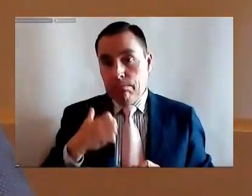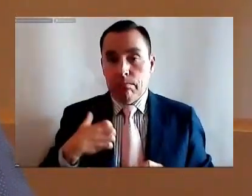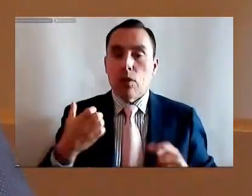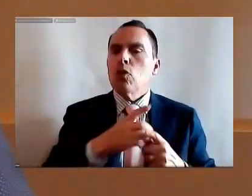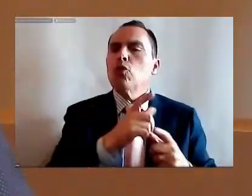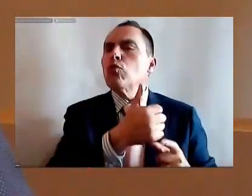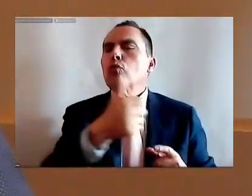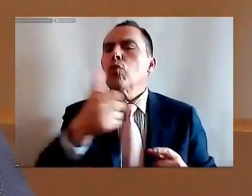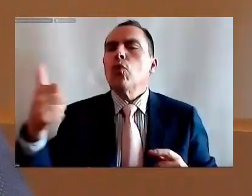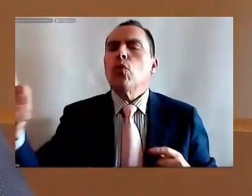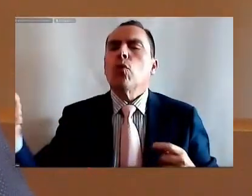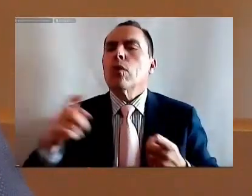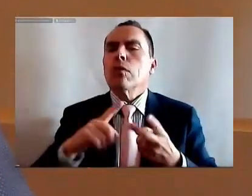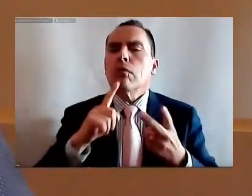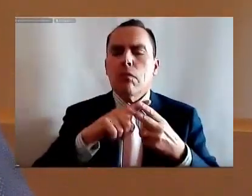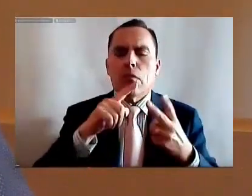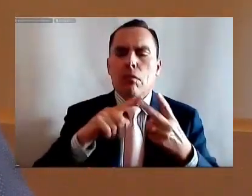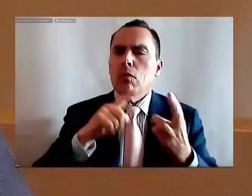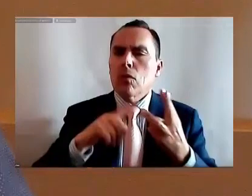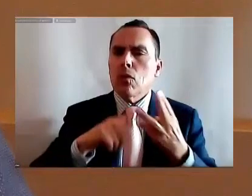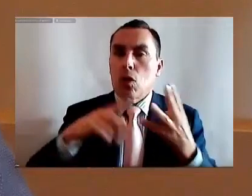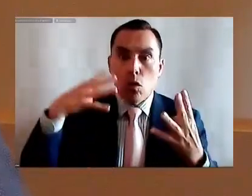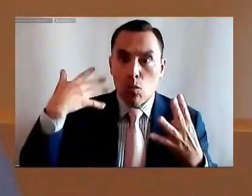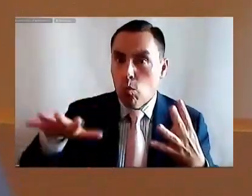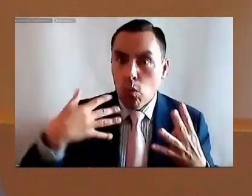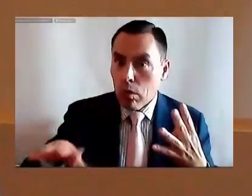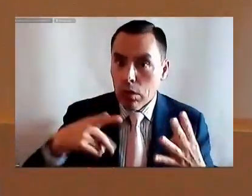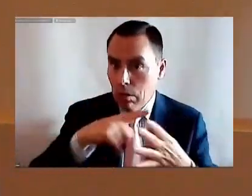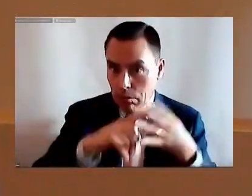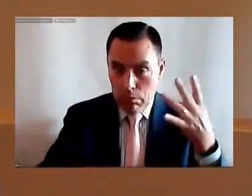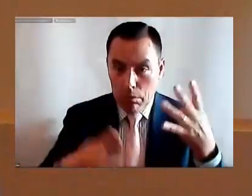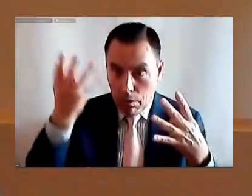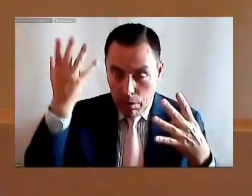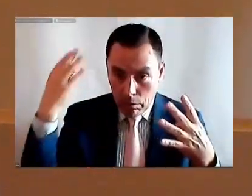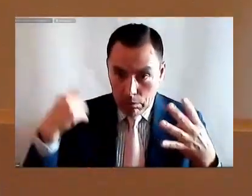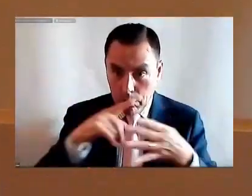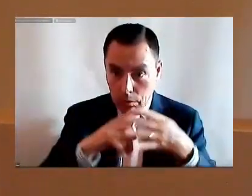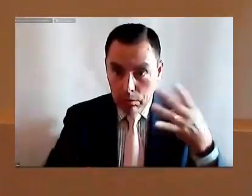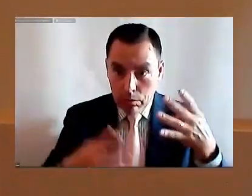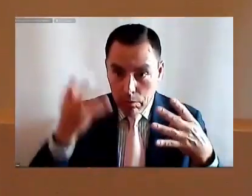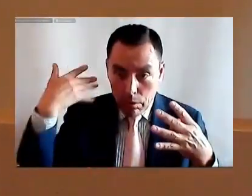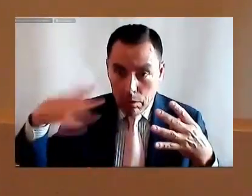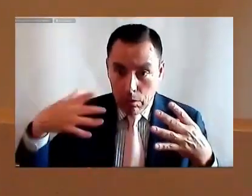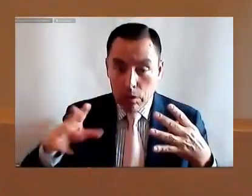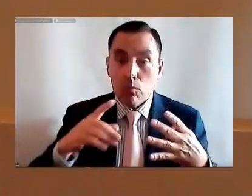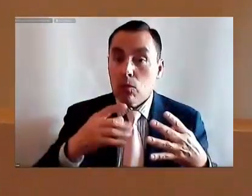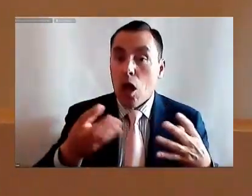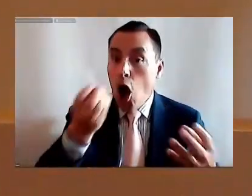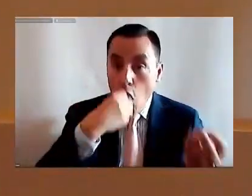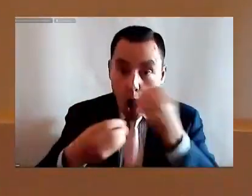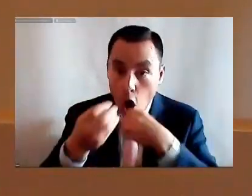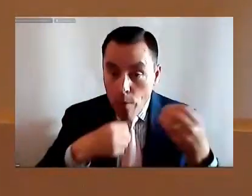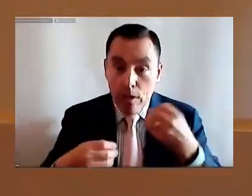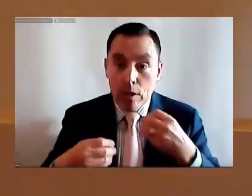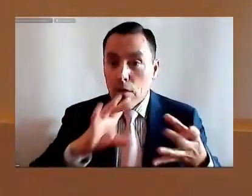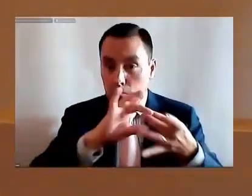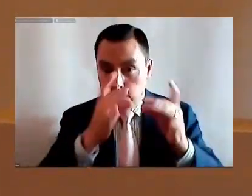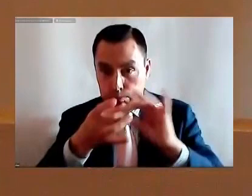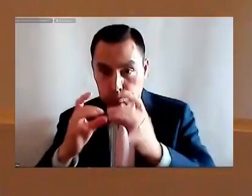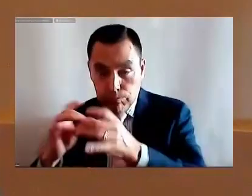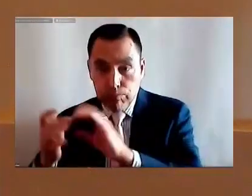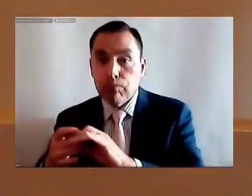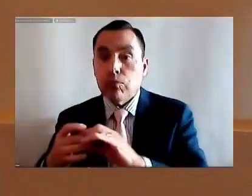eran declaradas esenciales dentro de todo lo que era la cadena de comida, en fin, recoger